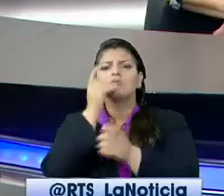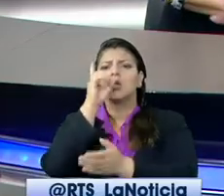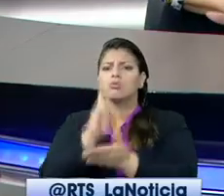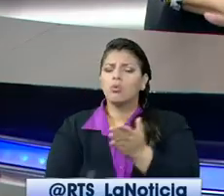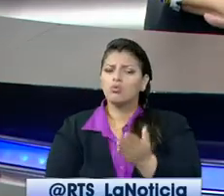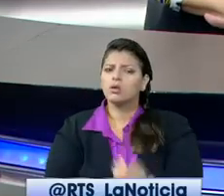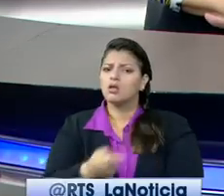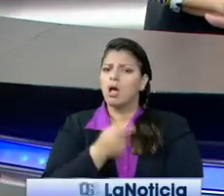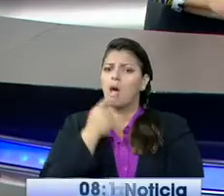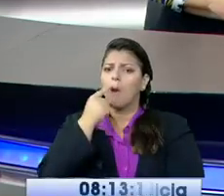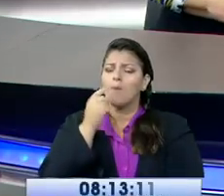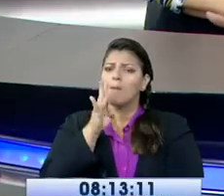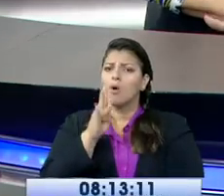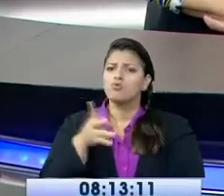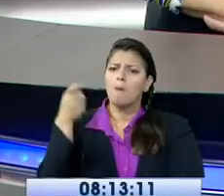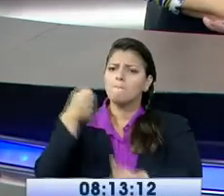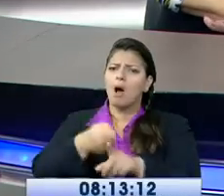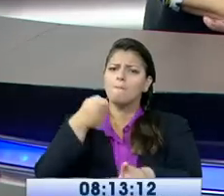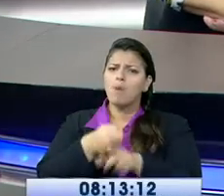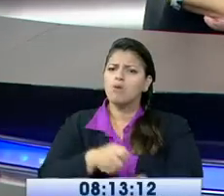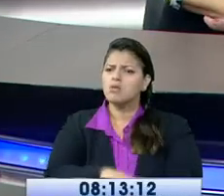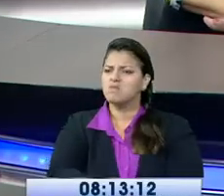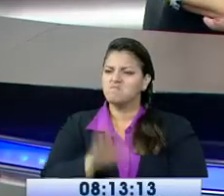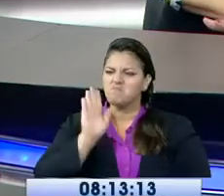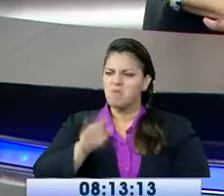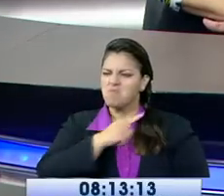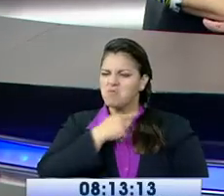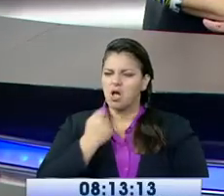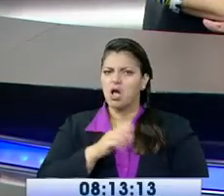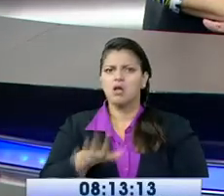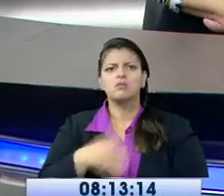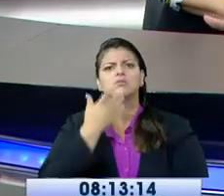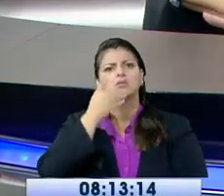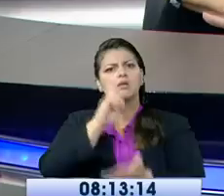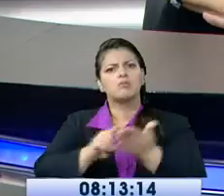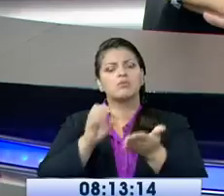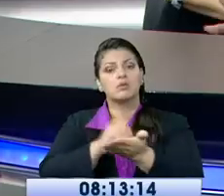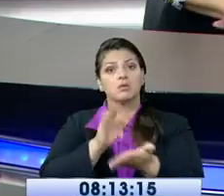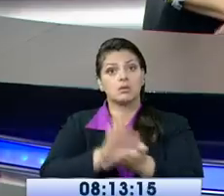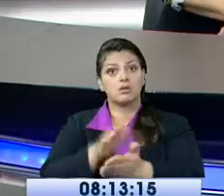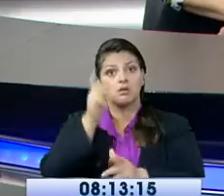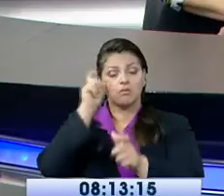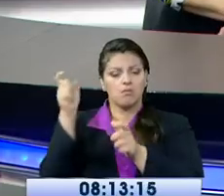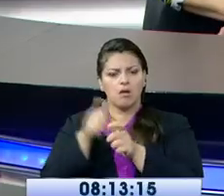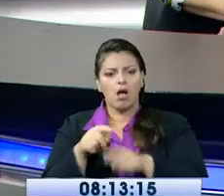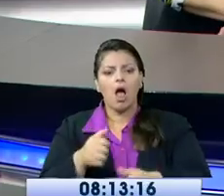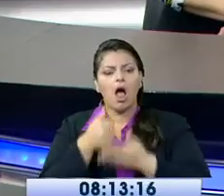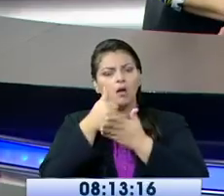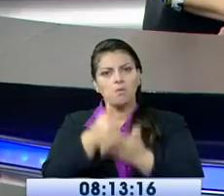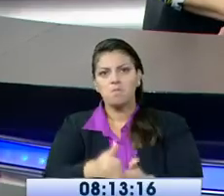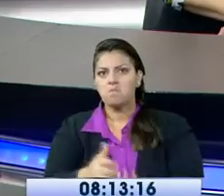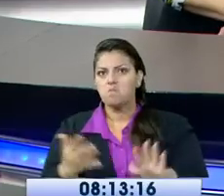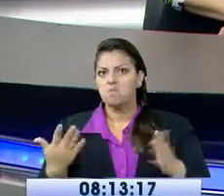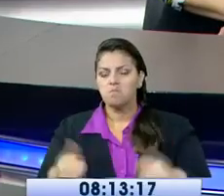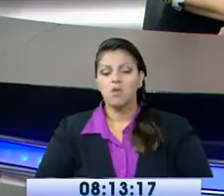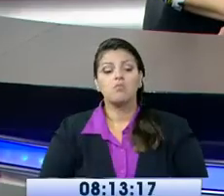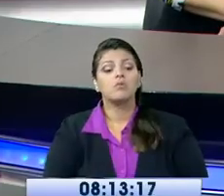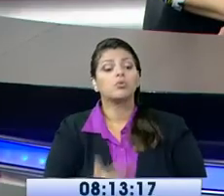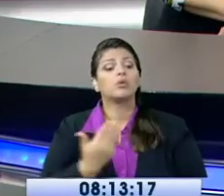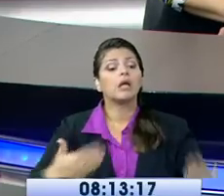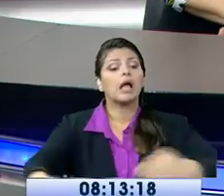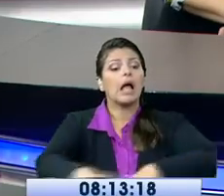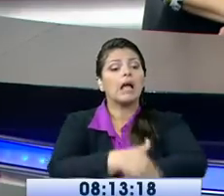marido. Sin embargo, en la fiscalía no realizaron el trámite, por increíble que parezca, por falta de un croquis.